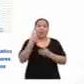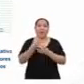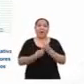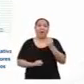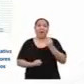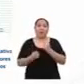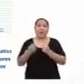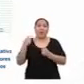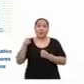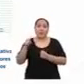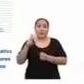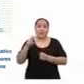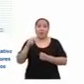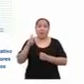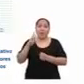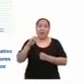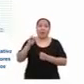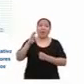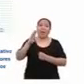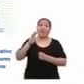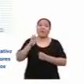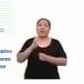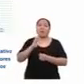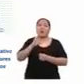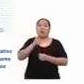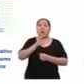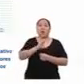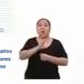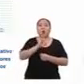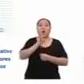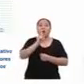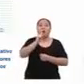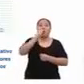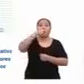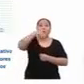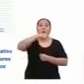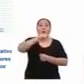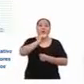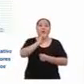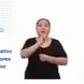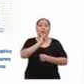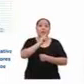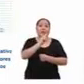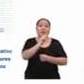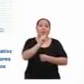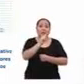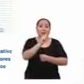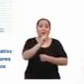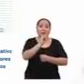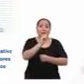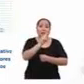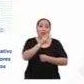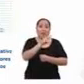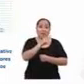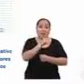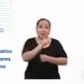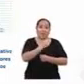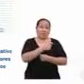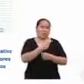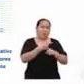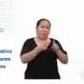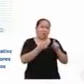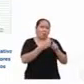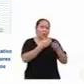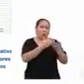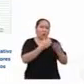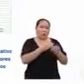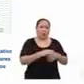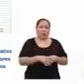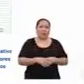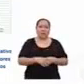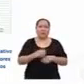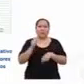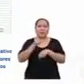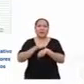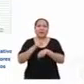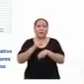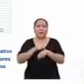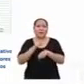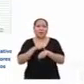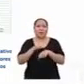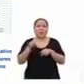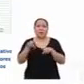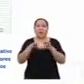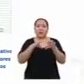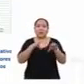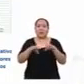variables son cuantitativas y pueden tomar casi cualquier valor, al igual que el tiempo que realizamos los ejercicios que